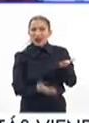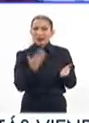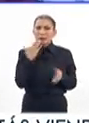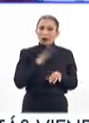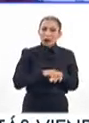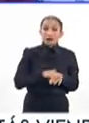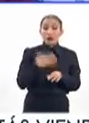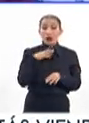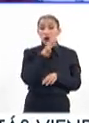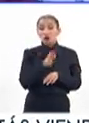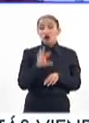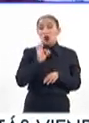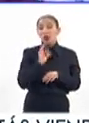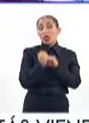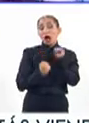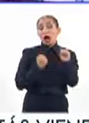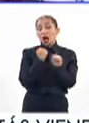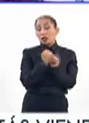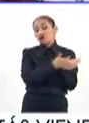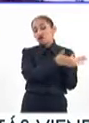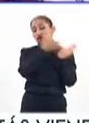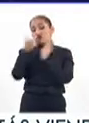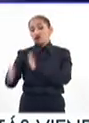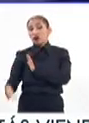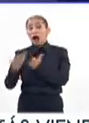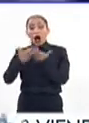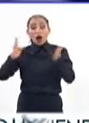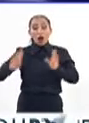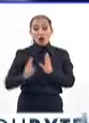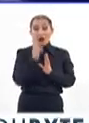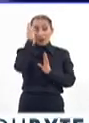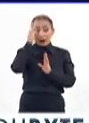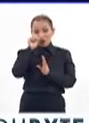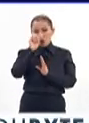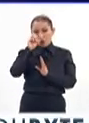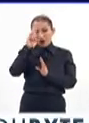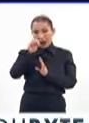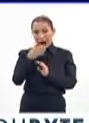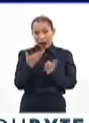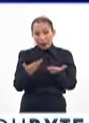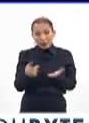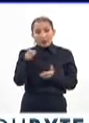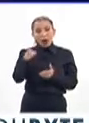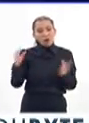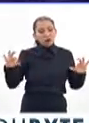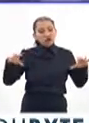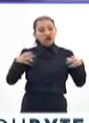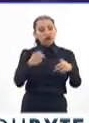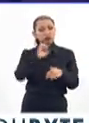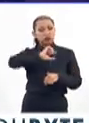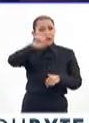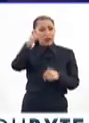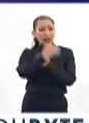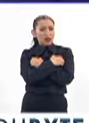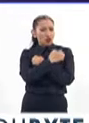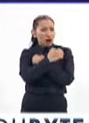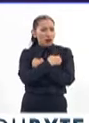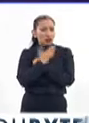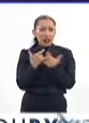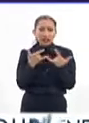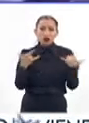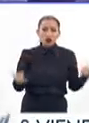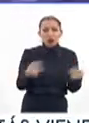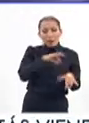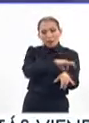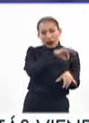mejor. 440 años después, la ahora Universidad Nacional Autónoma de México reunió a expertos de la educación e